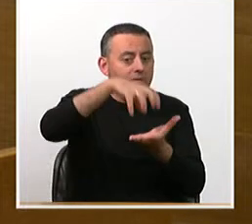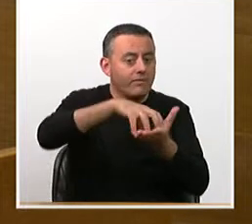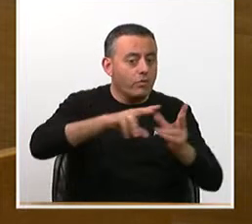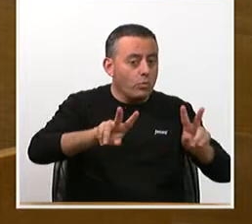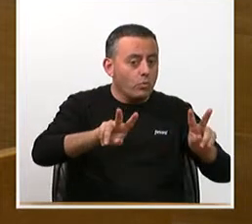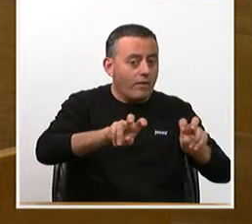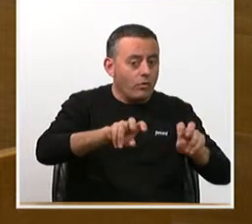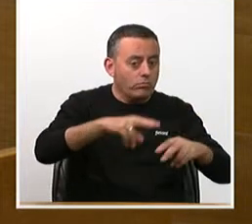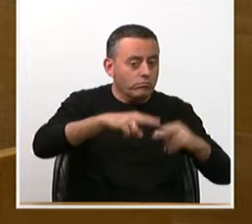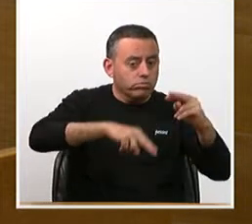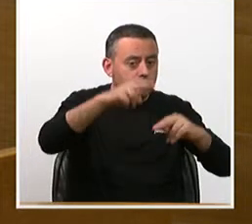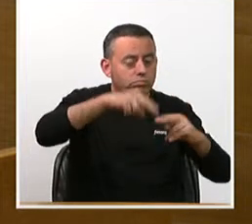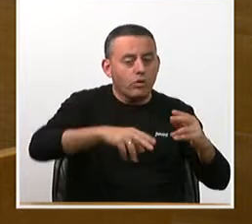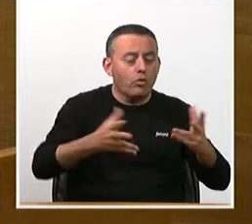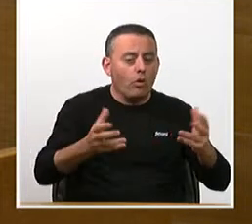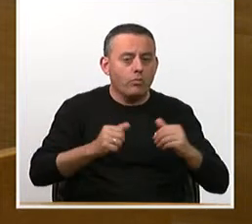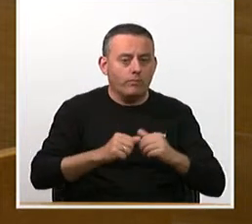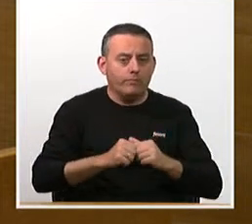pris